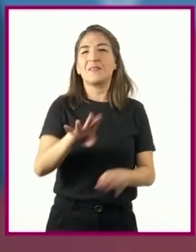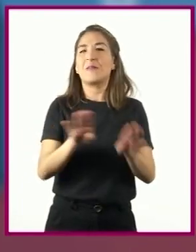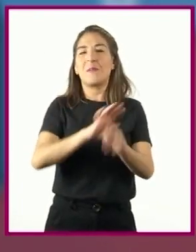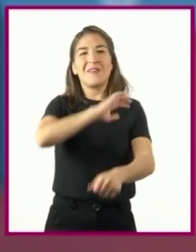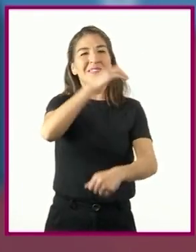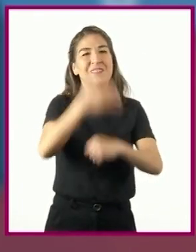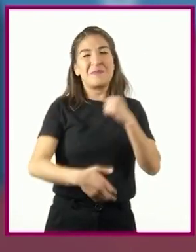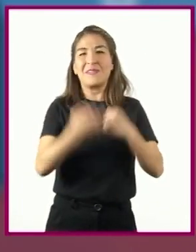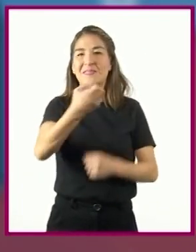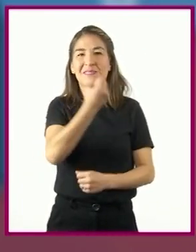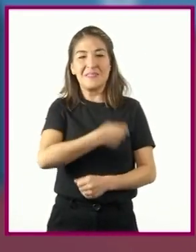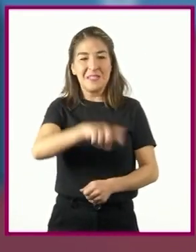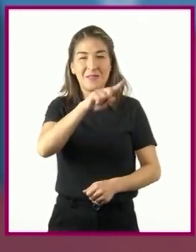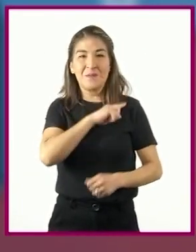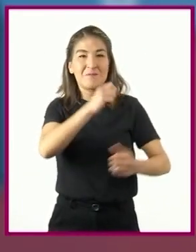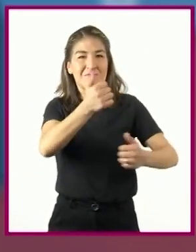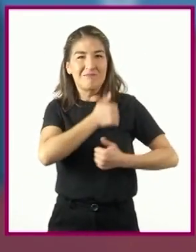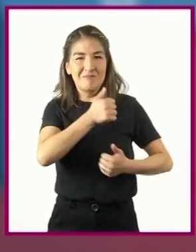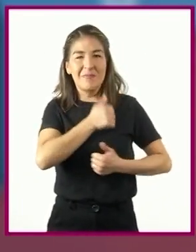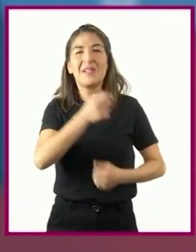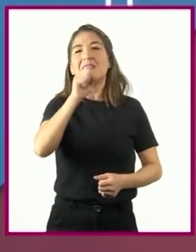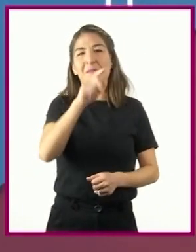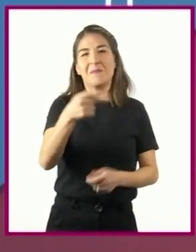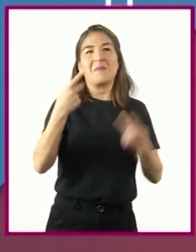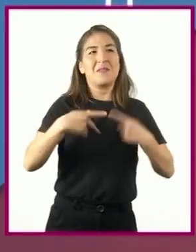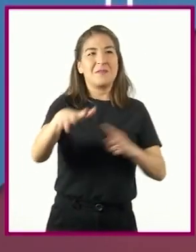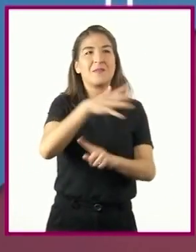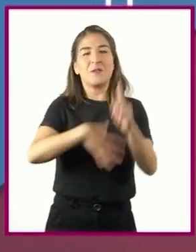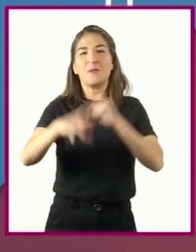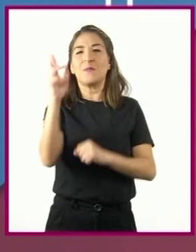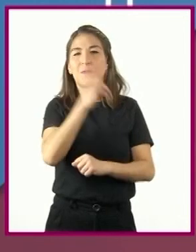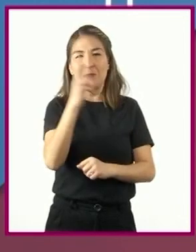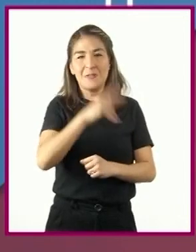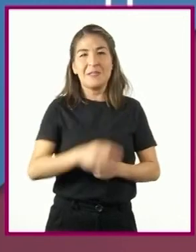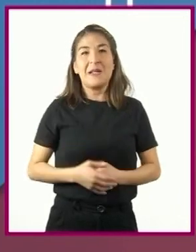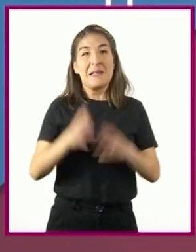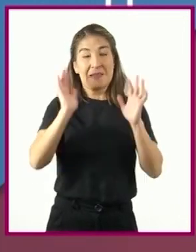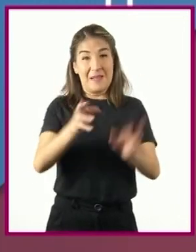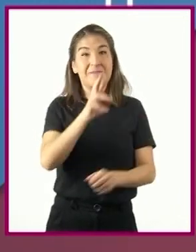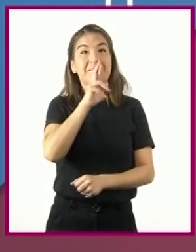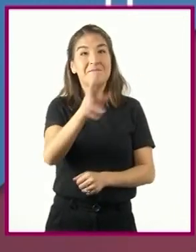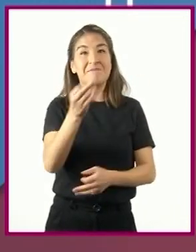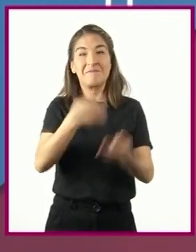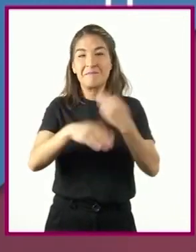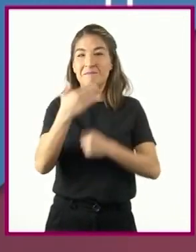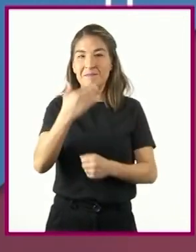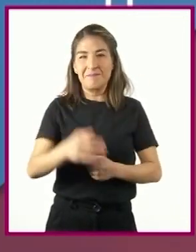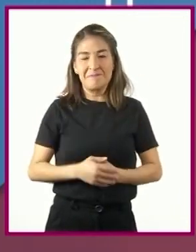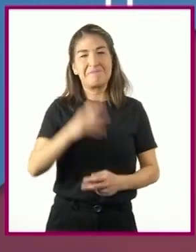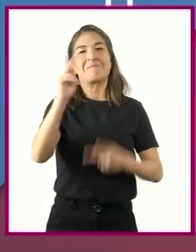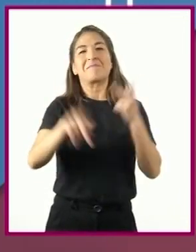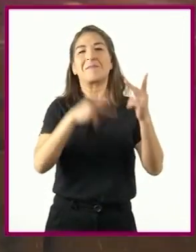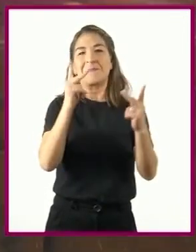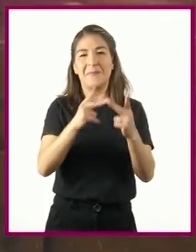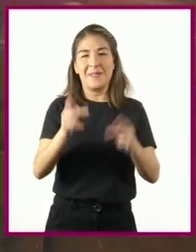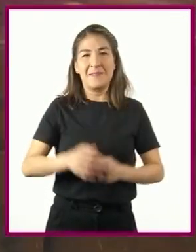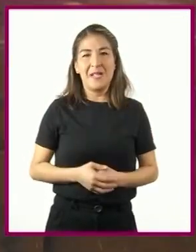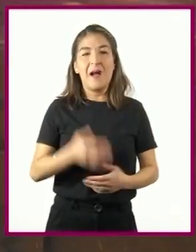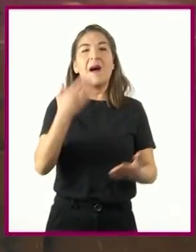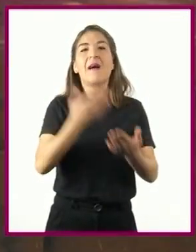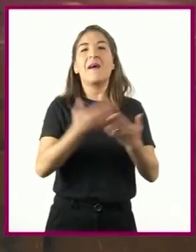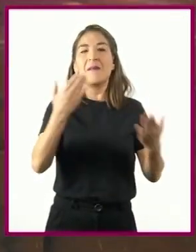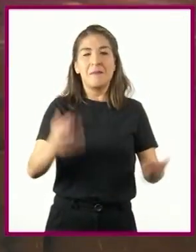salud del ejército y de la población rusa. ¿Ya tienen todas las respuestas? ¡Perfecto!